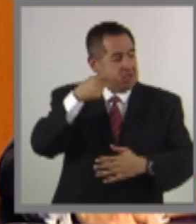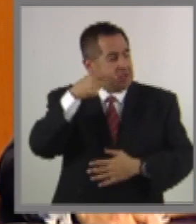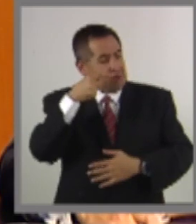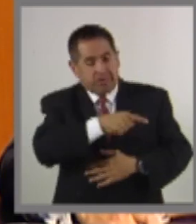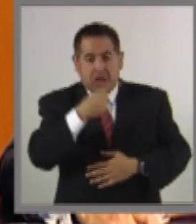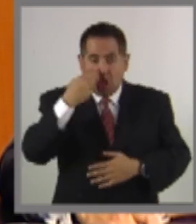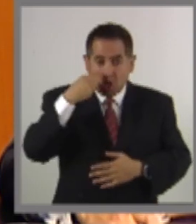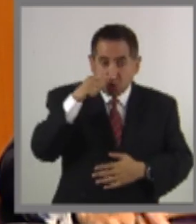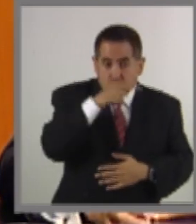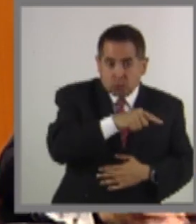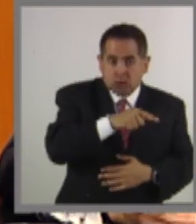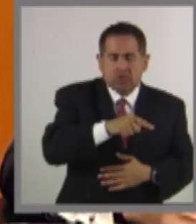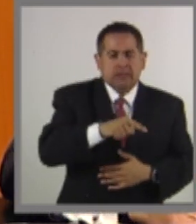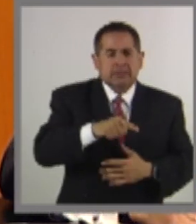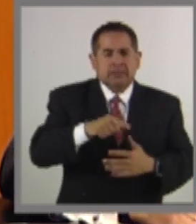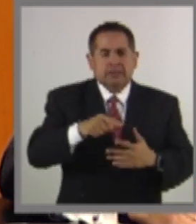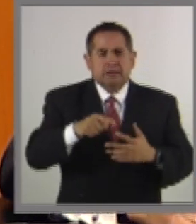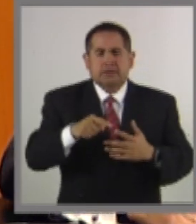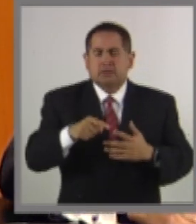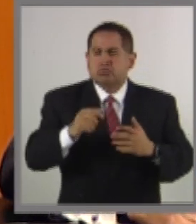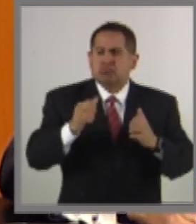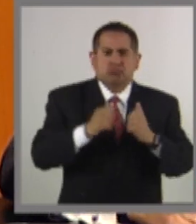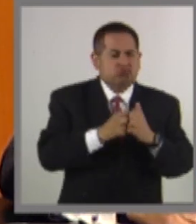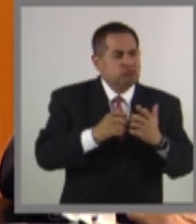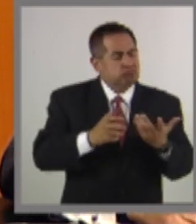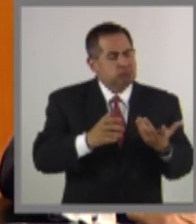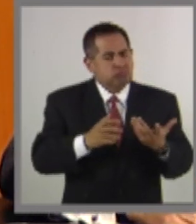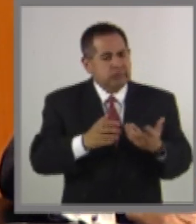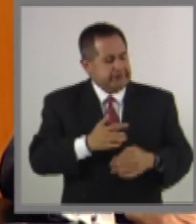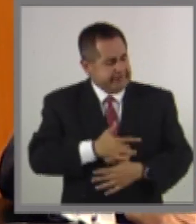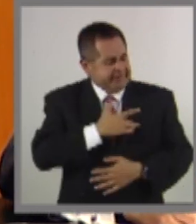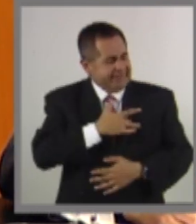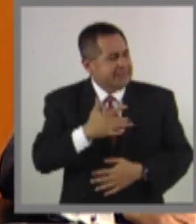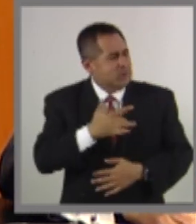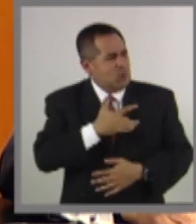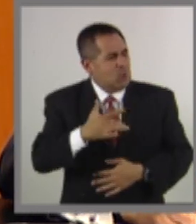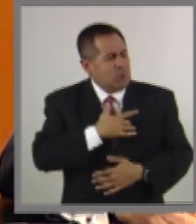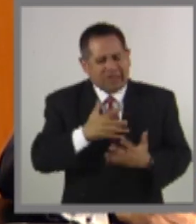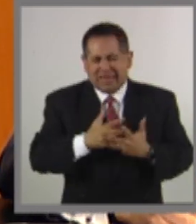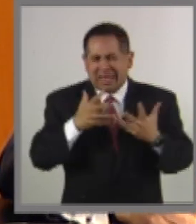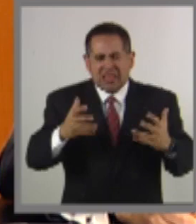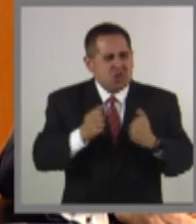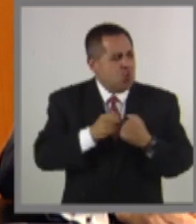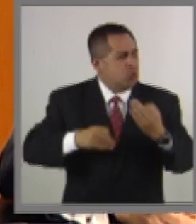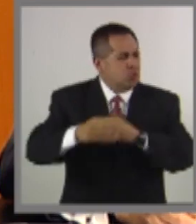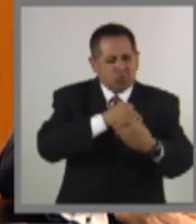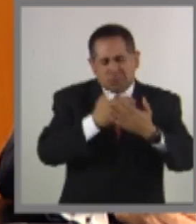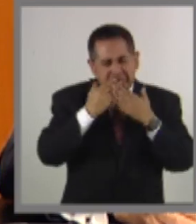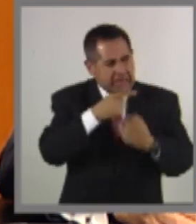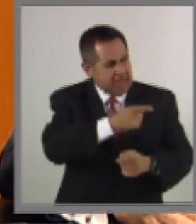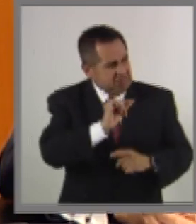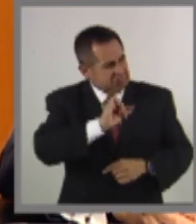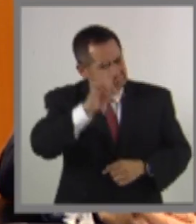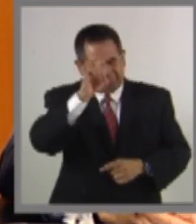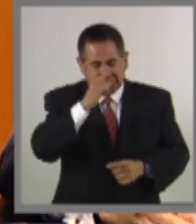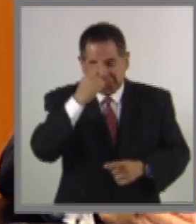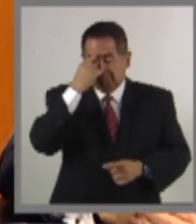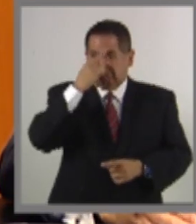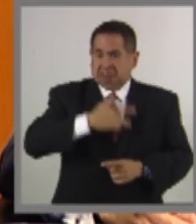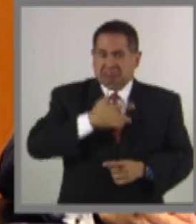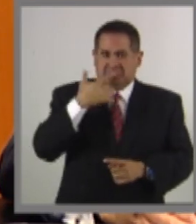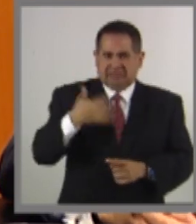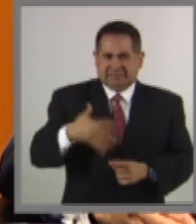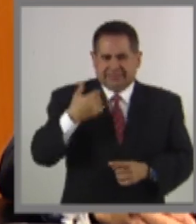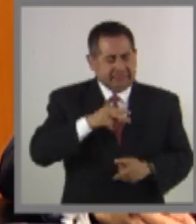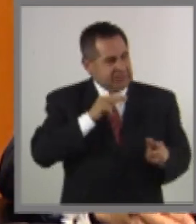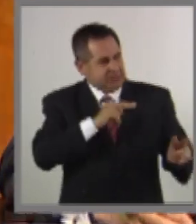consolidando tu posibilidad de ser humano con todos los que te rodean. Eso es lo que te distingue, a mi juicio, y